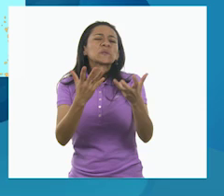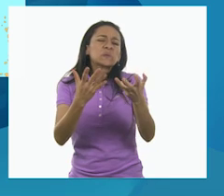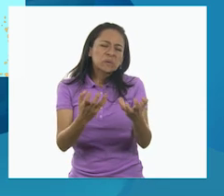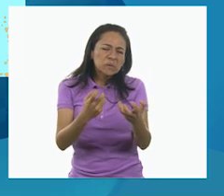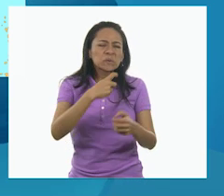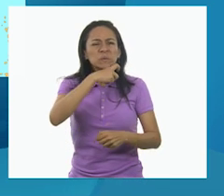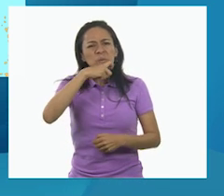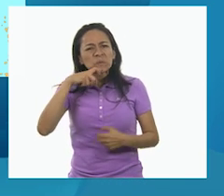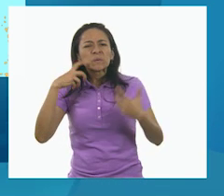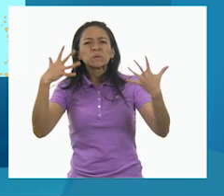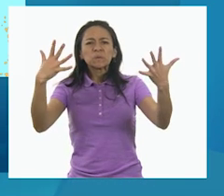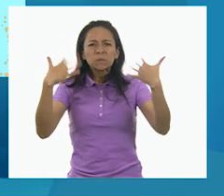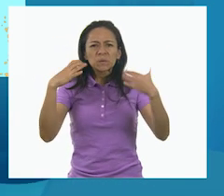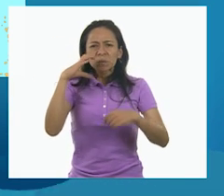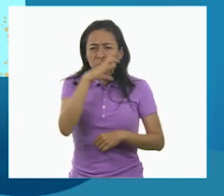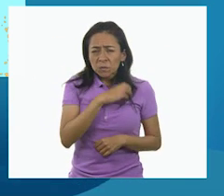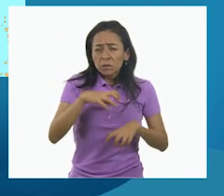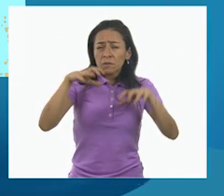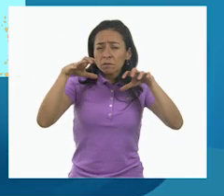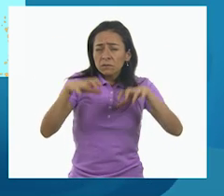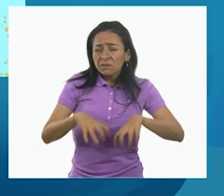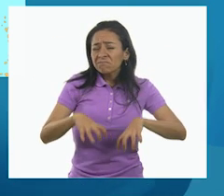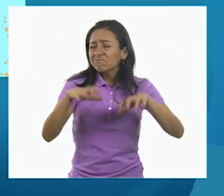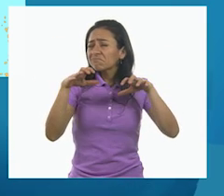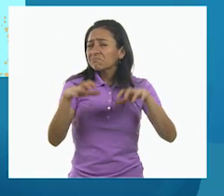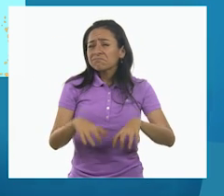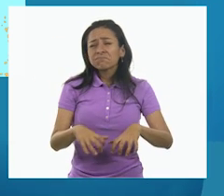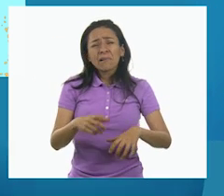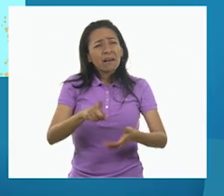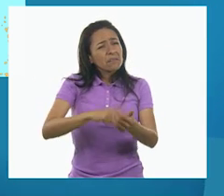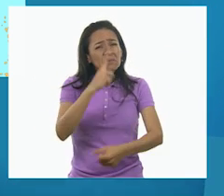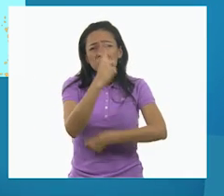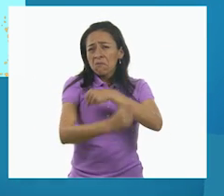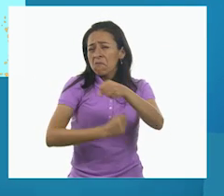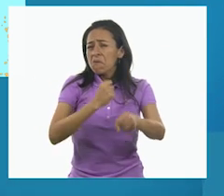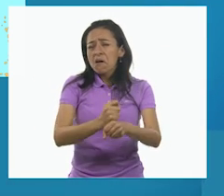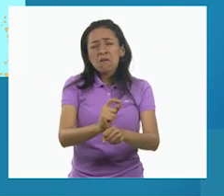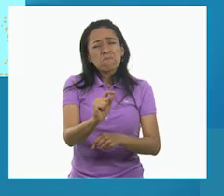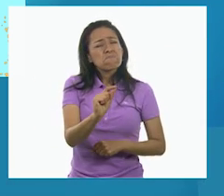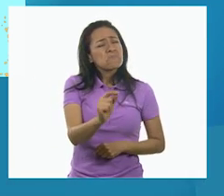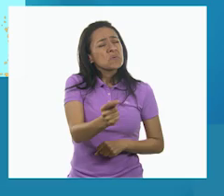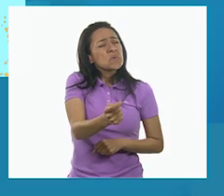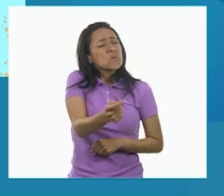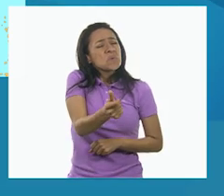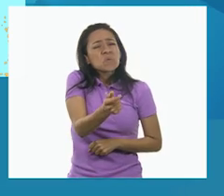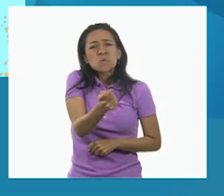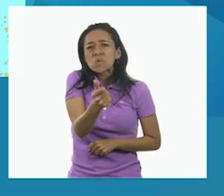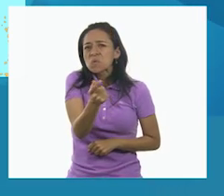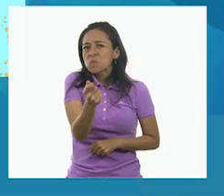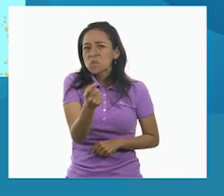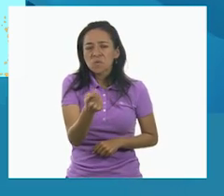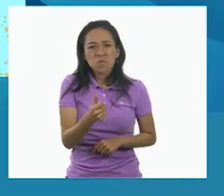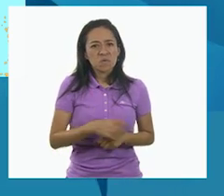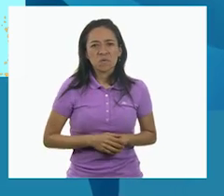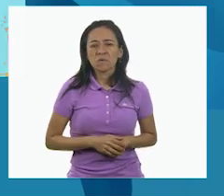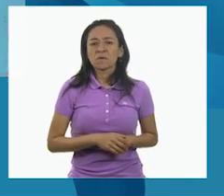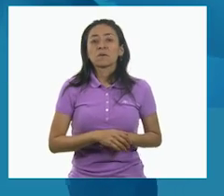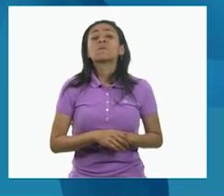que las lluvias son escasas durante todo el año. ¿Qué característica cultural